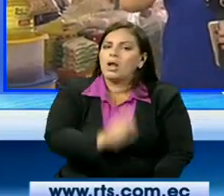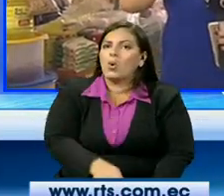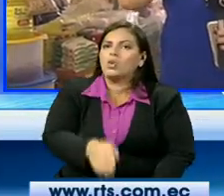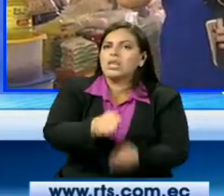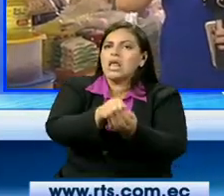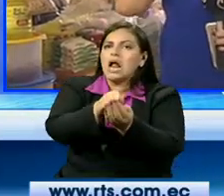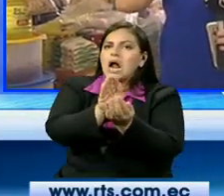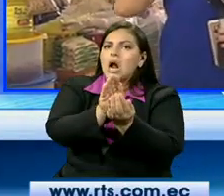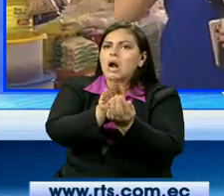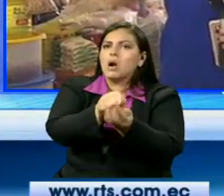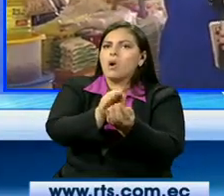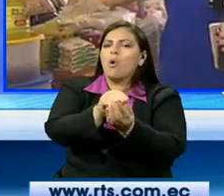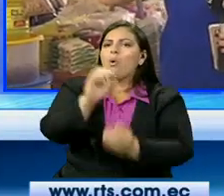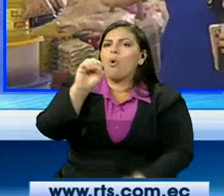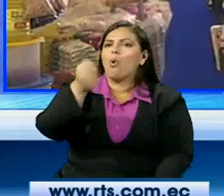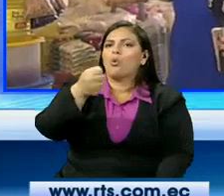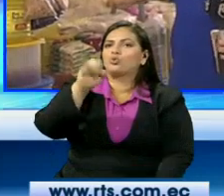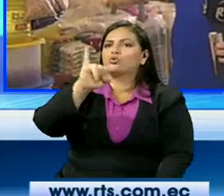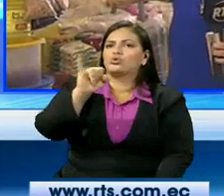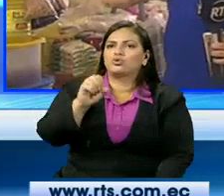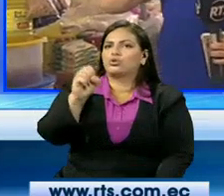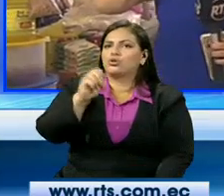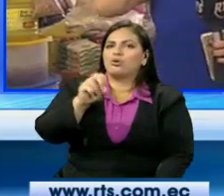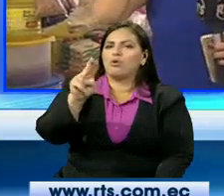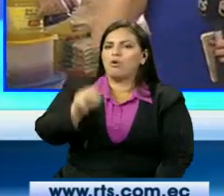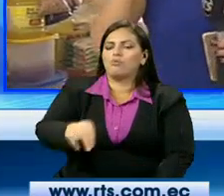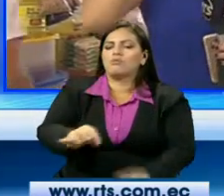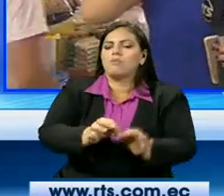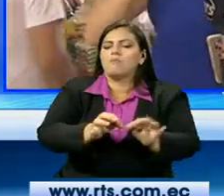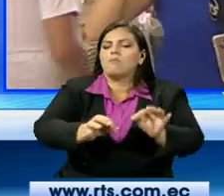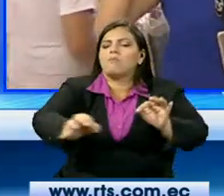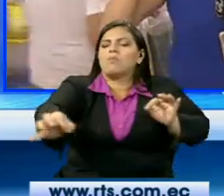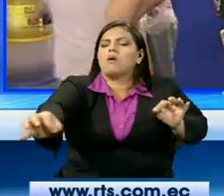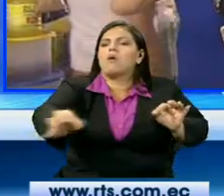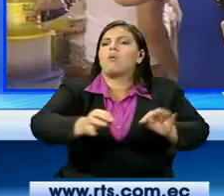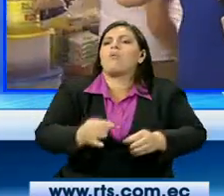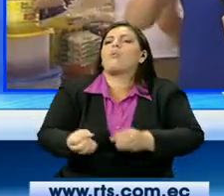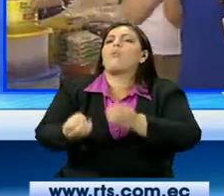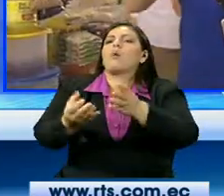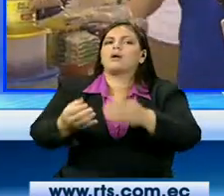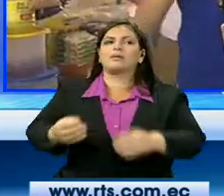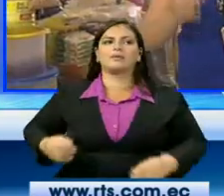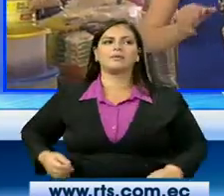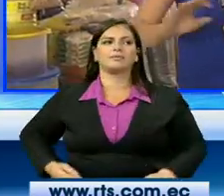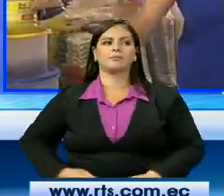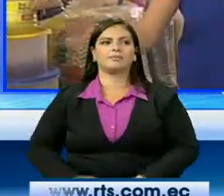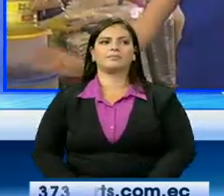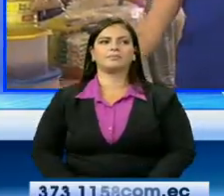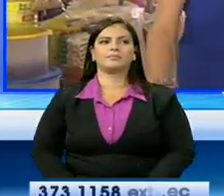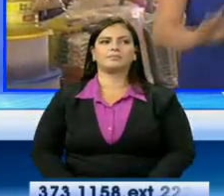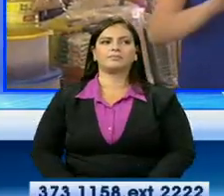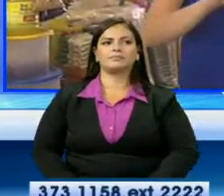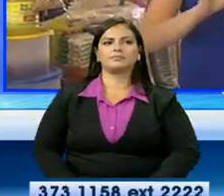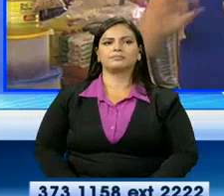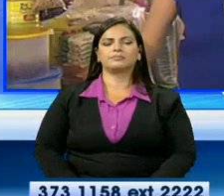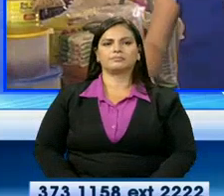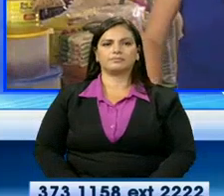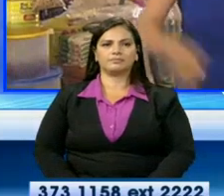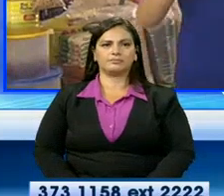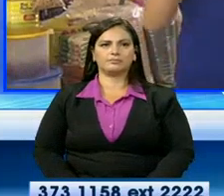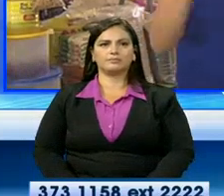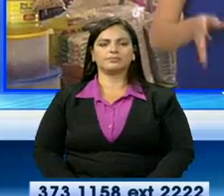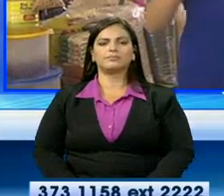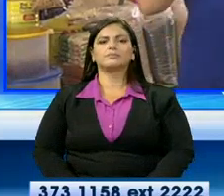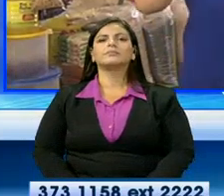Perfecto, ¿a cómo es el metro de ostión? Sí, ahí hay. Voy a ver si me venden de esa manera. Correcto, sí le venden. Como lo venden todo.